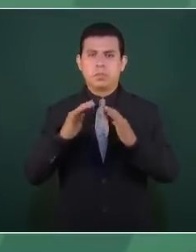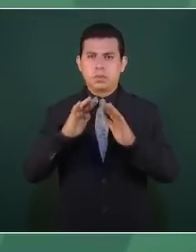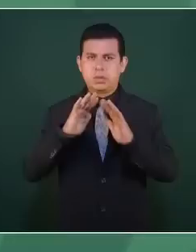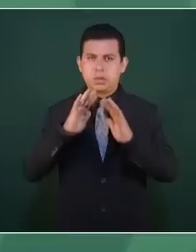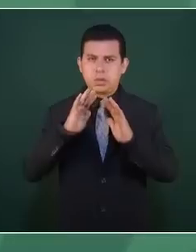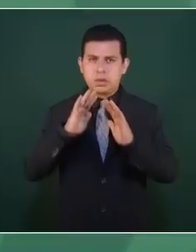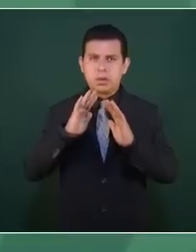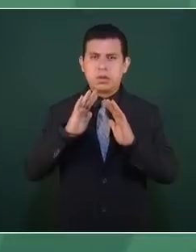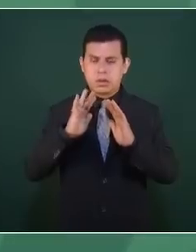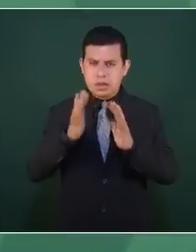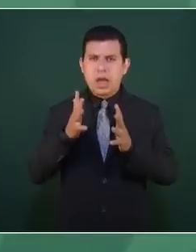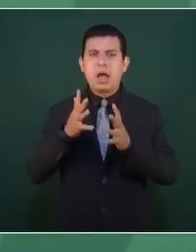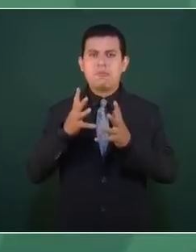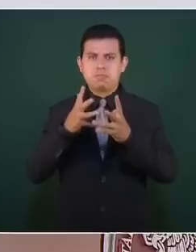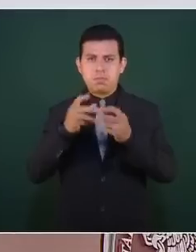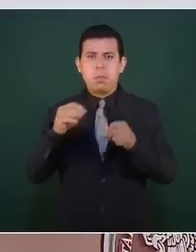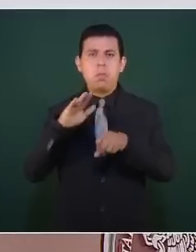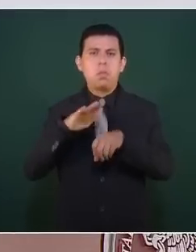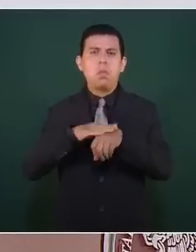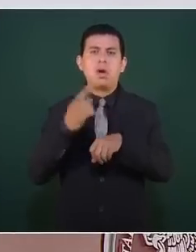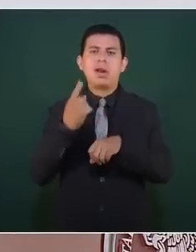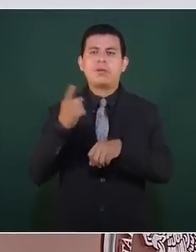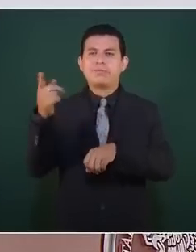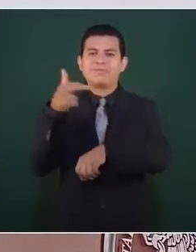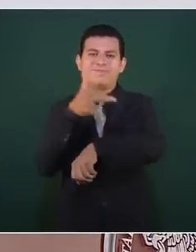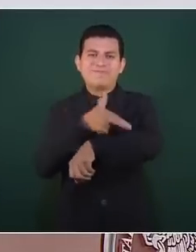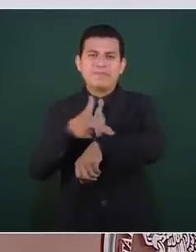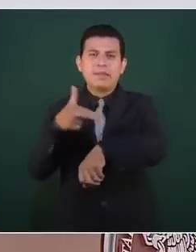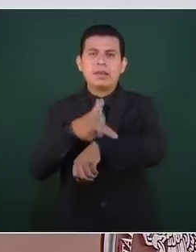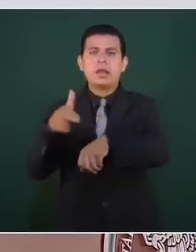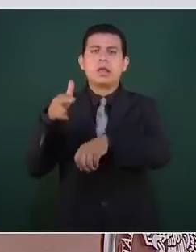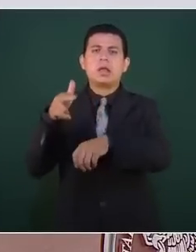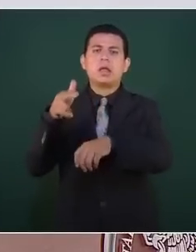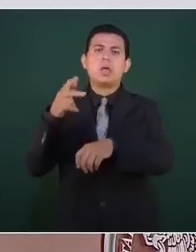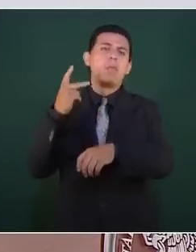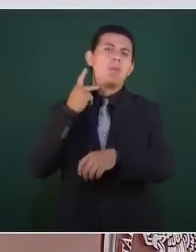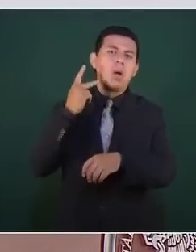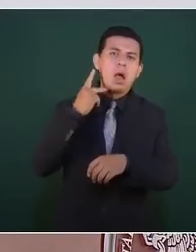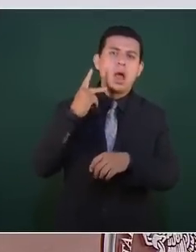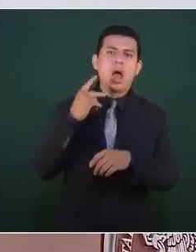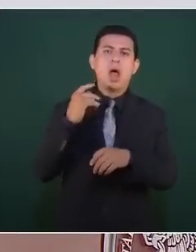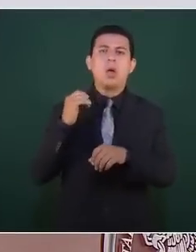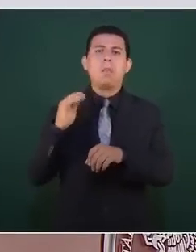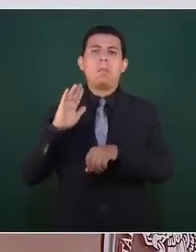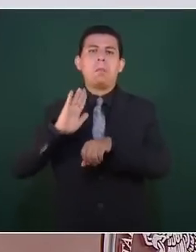el burocratismo que desgraciadamente existe